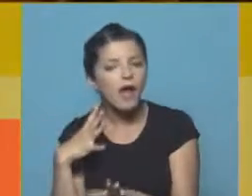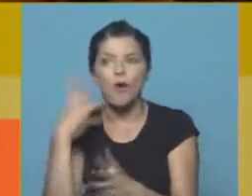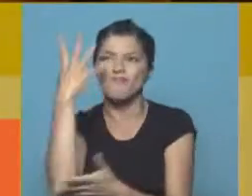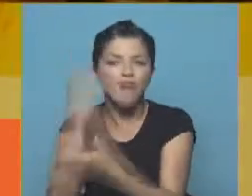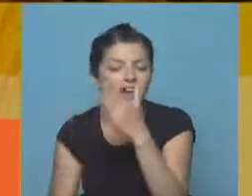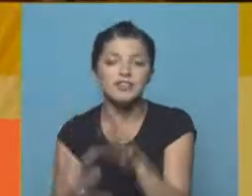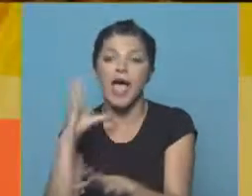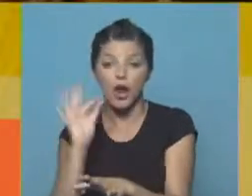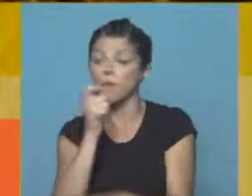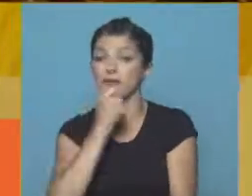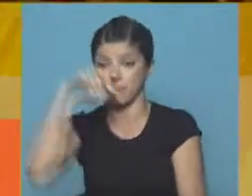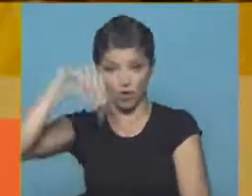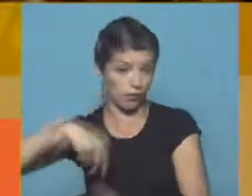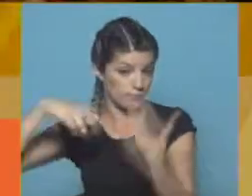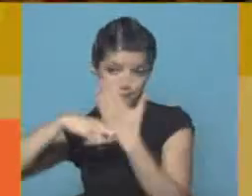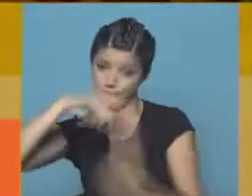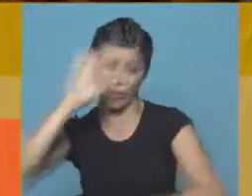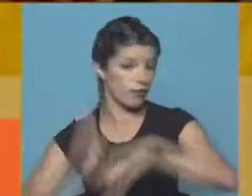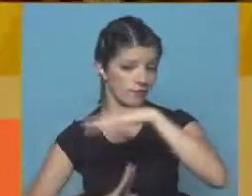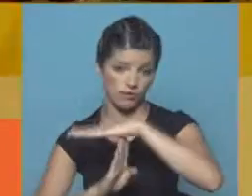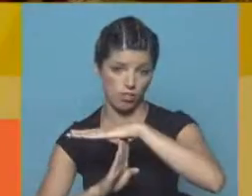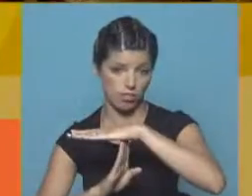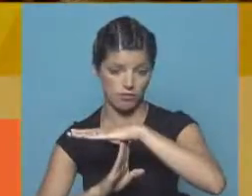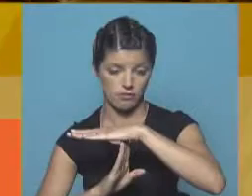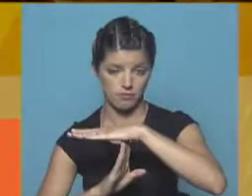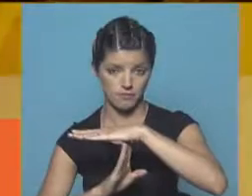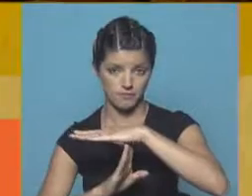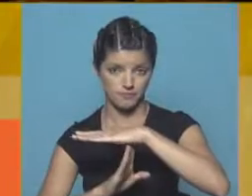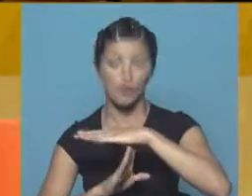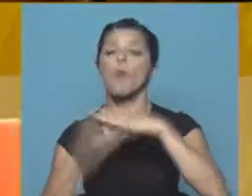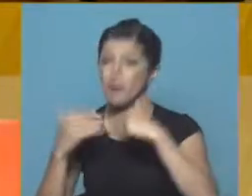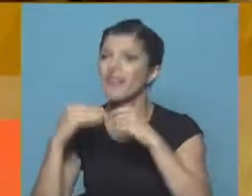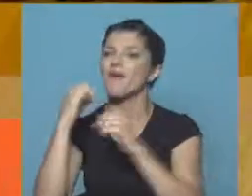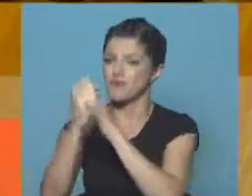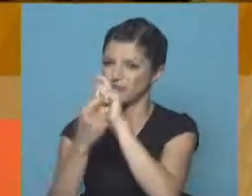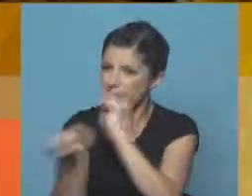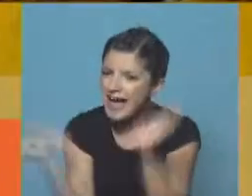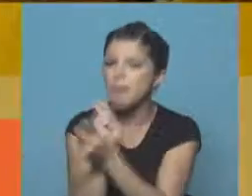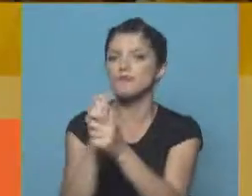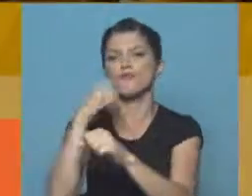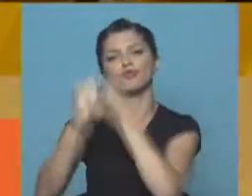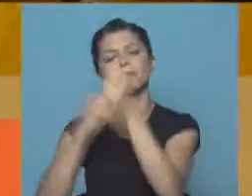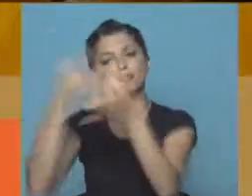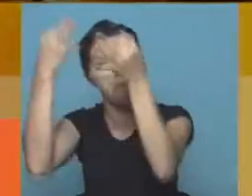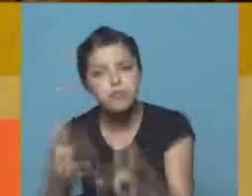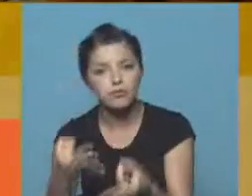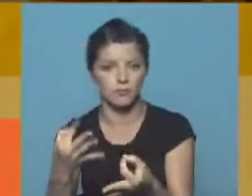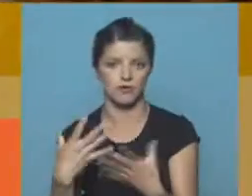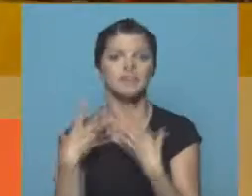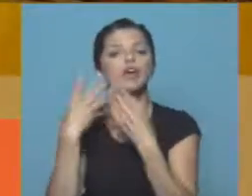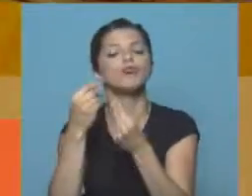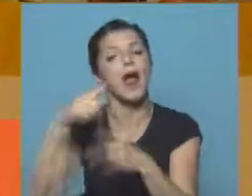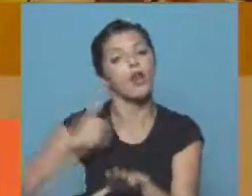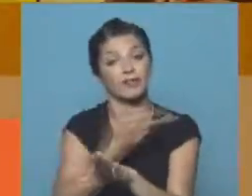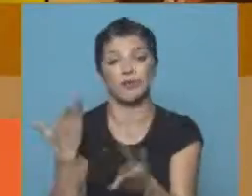este caso la Procuración, lamentablemente, pueda funcionar bien y pueda dar respuesta a lo que hoy demanda la población. Ahí usted